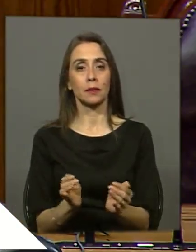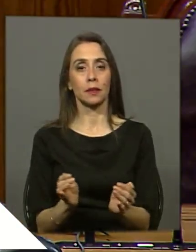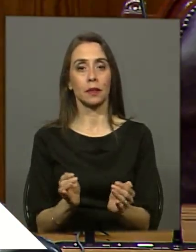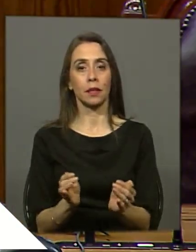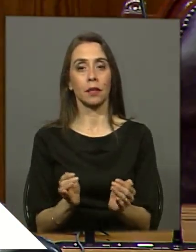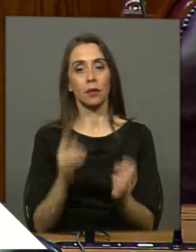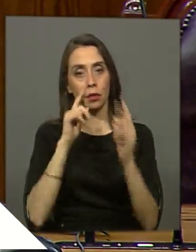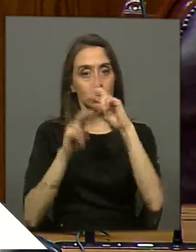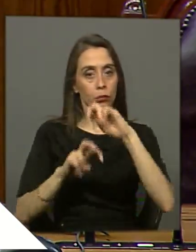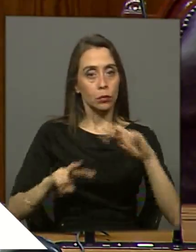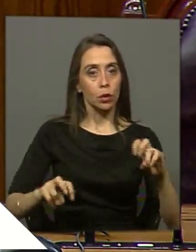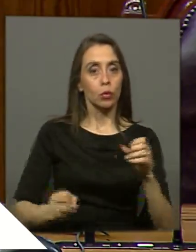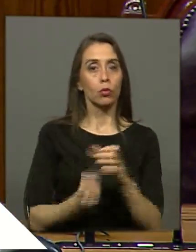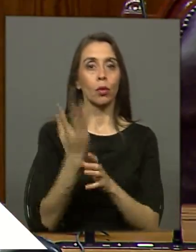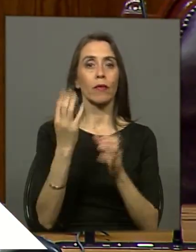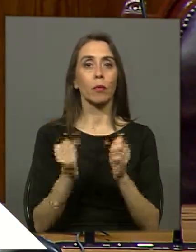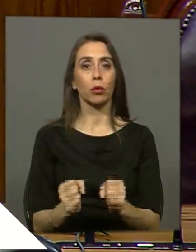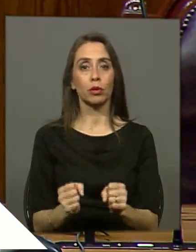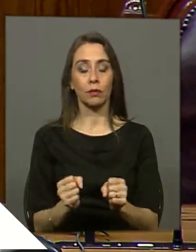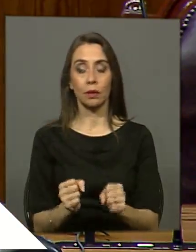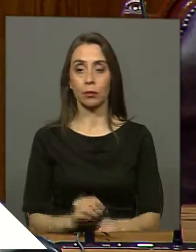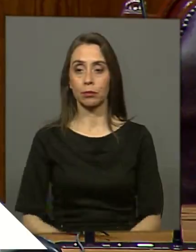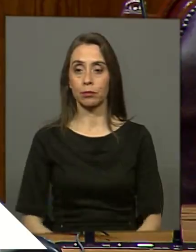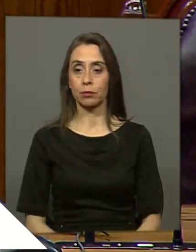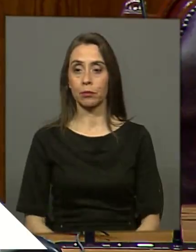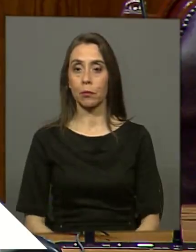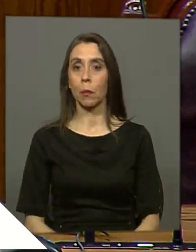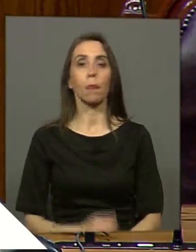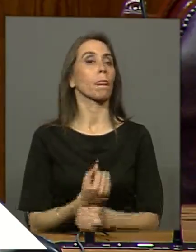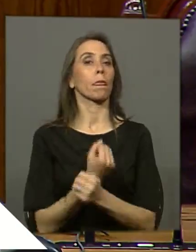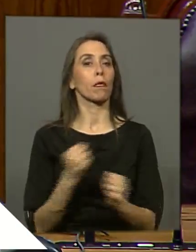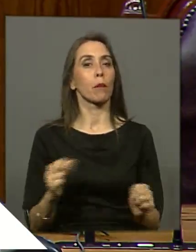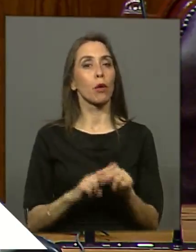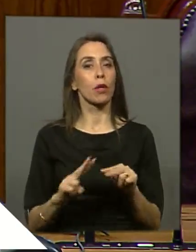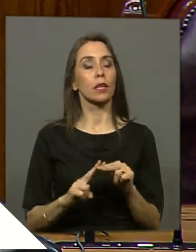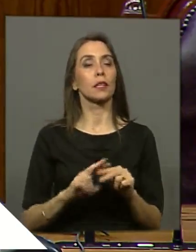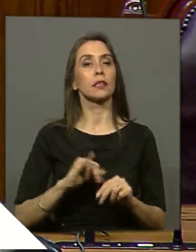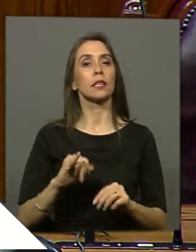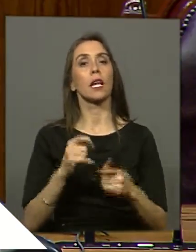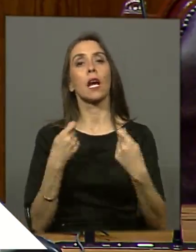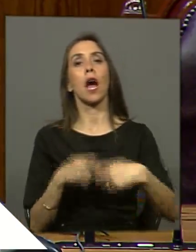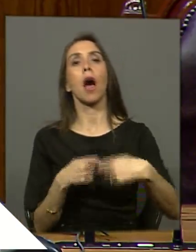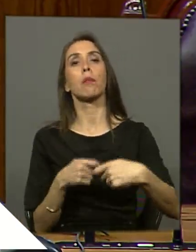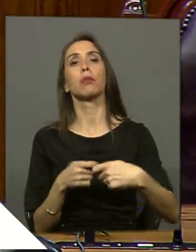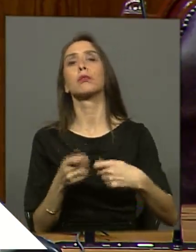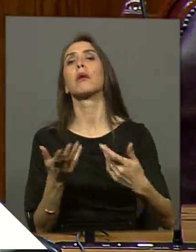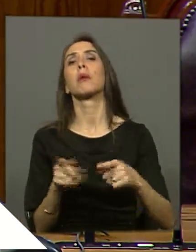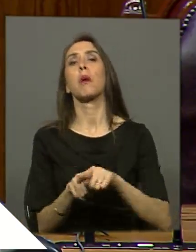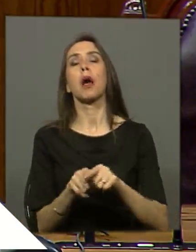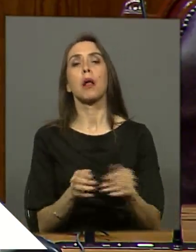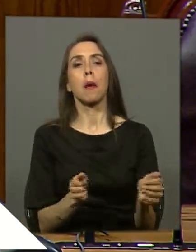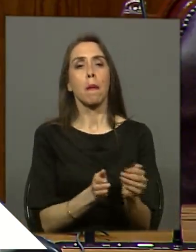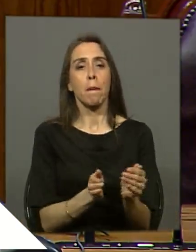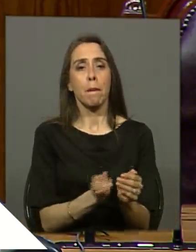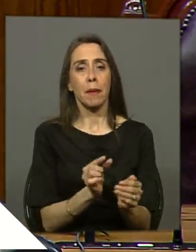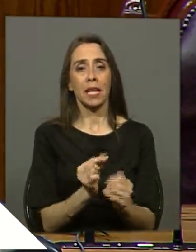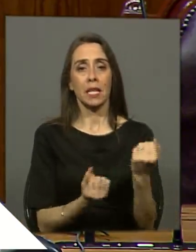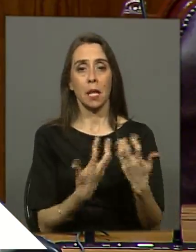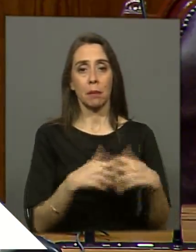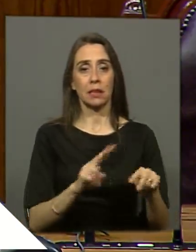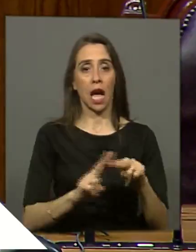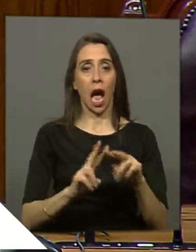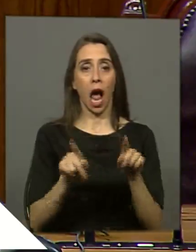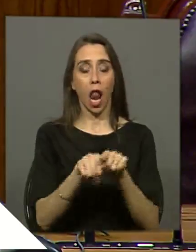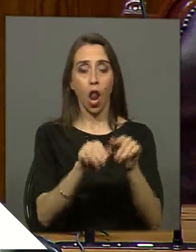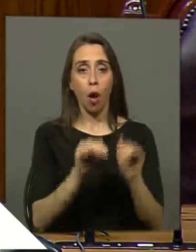explorar nuevas posibilidades lo que no podemos hacer es seguir apostando a que las pequeñas empresas hagan lo mismo sabemos